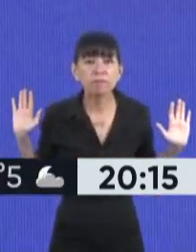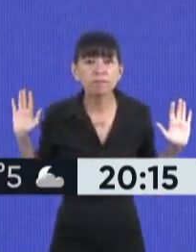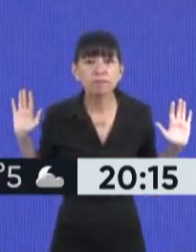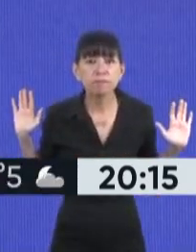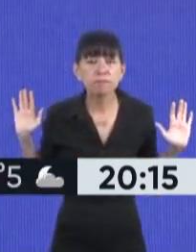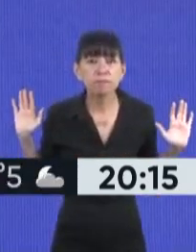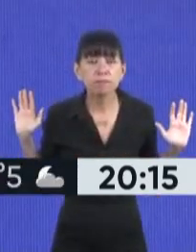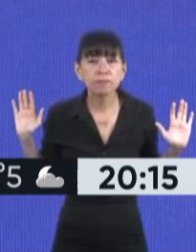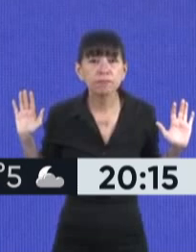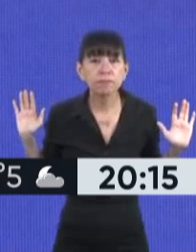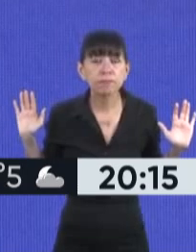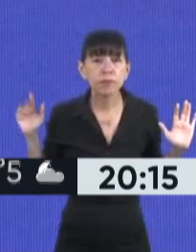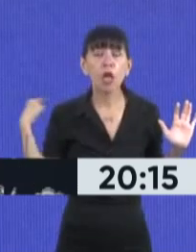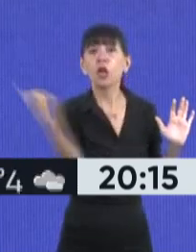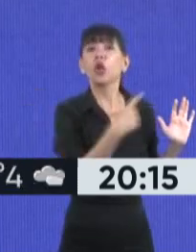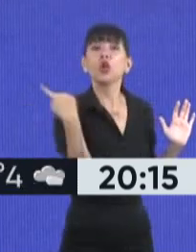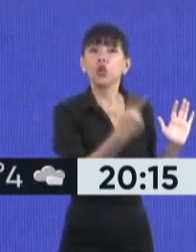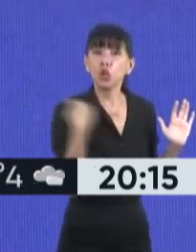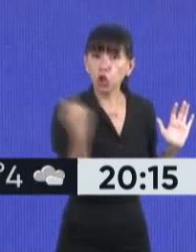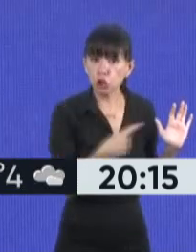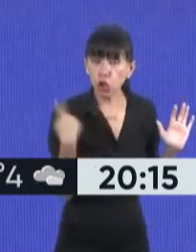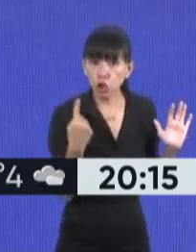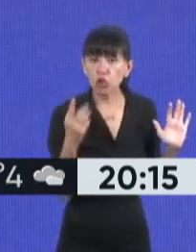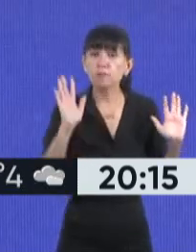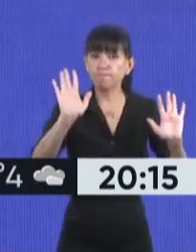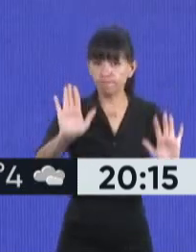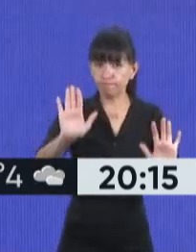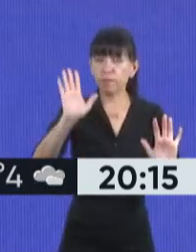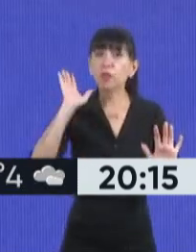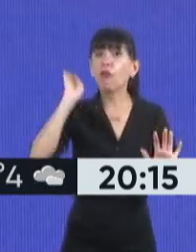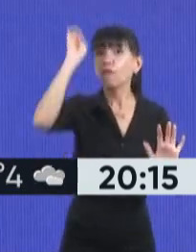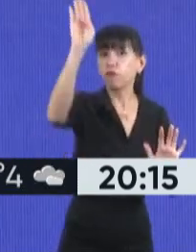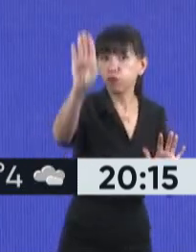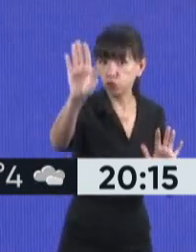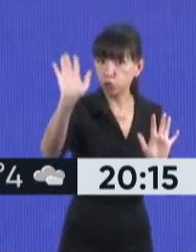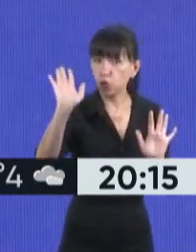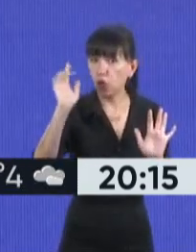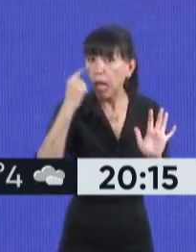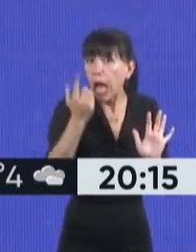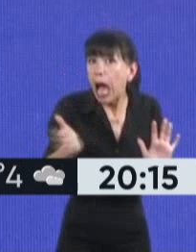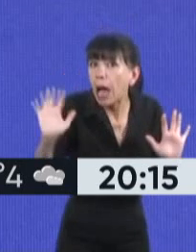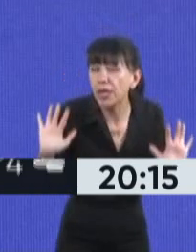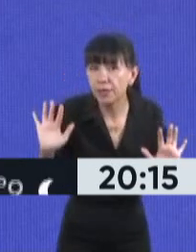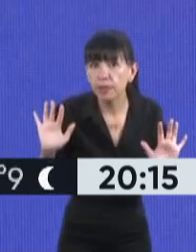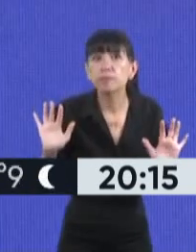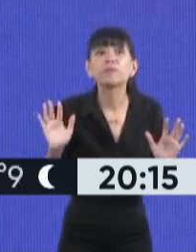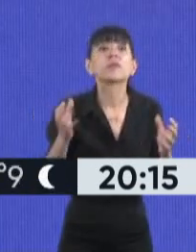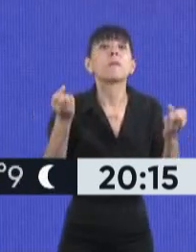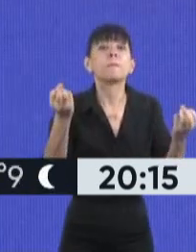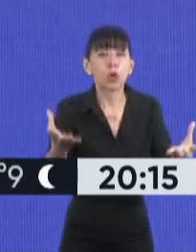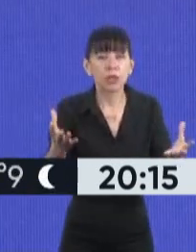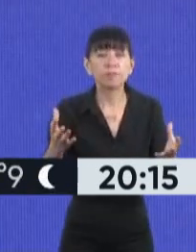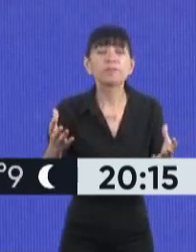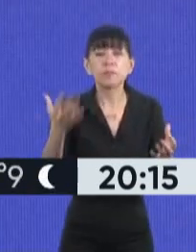Nosotros tenemos por delante un futuro promisorio, porque también es cierto que el